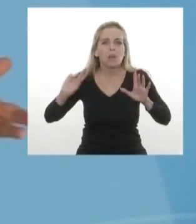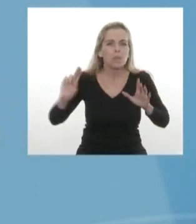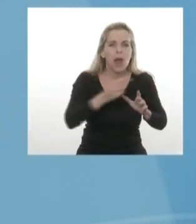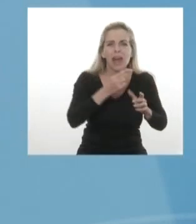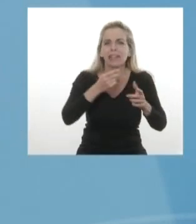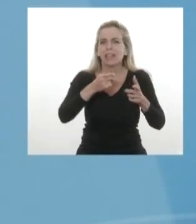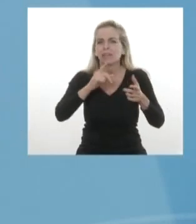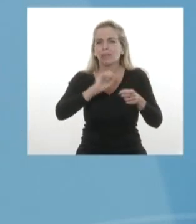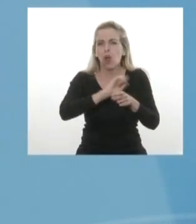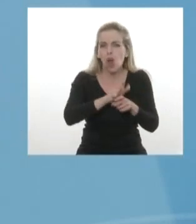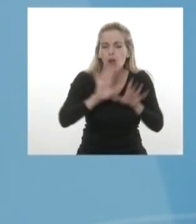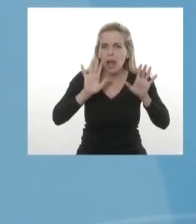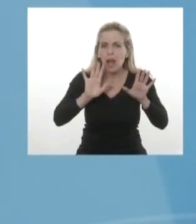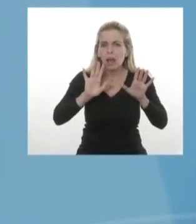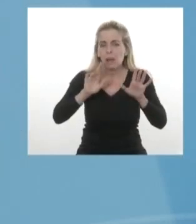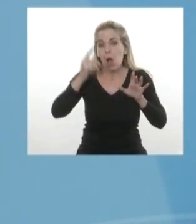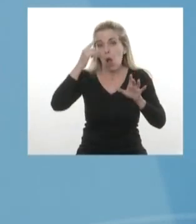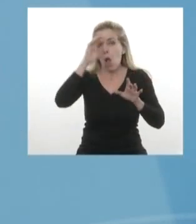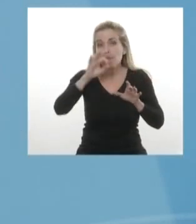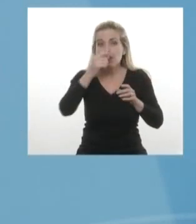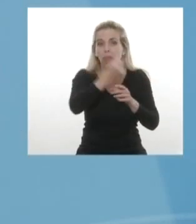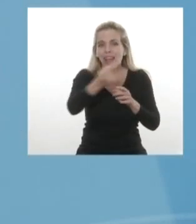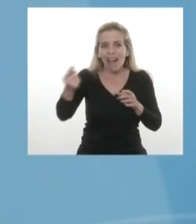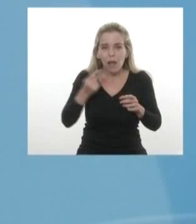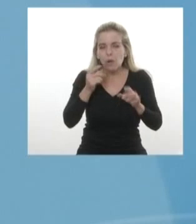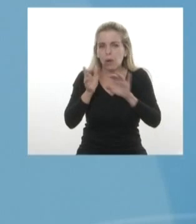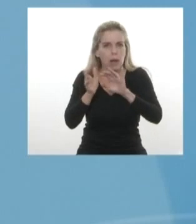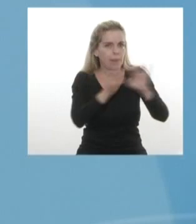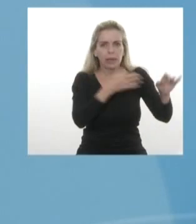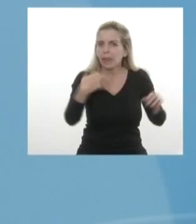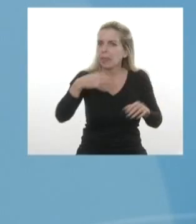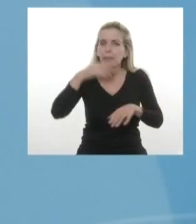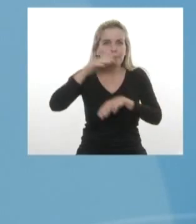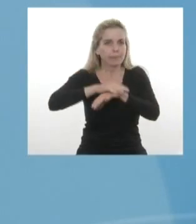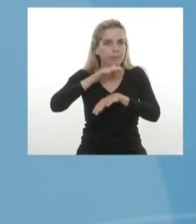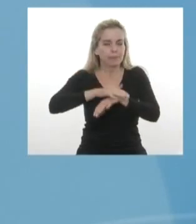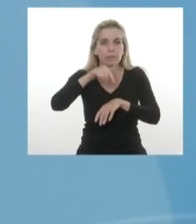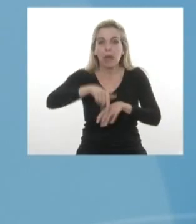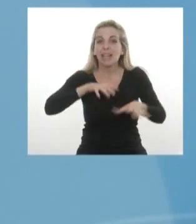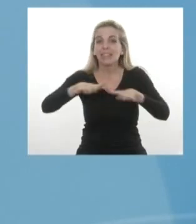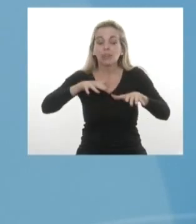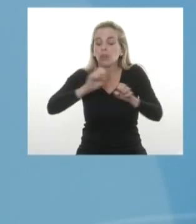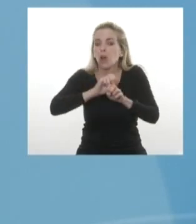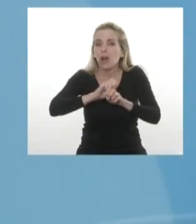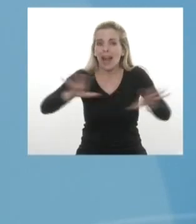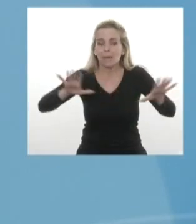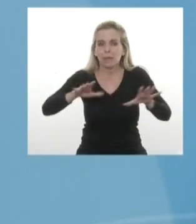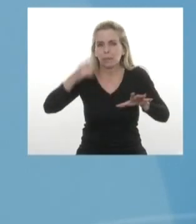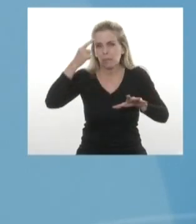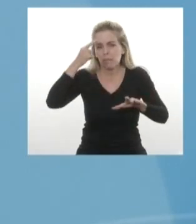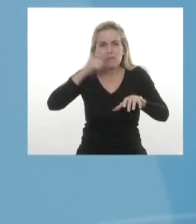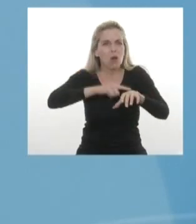allá de lo que cada uno piense, debemos asumir la gravedad de este instante. No es momento de